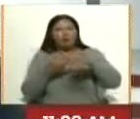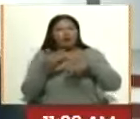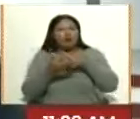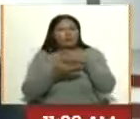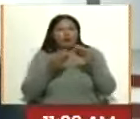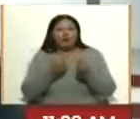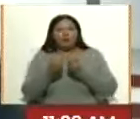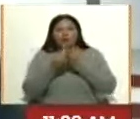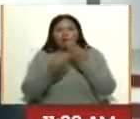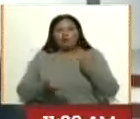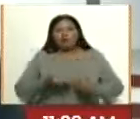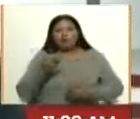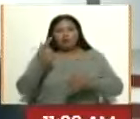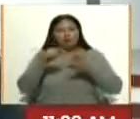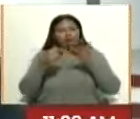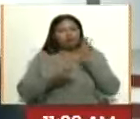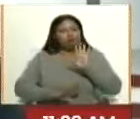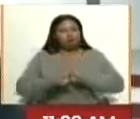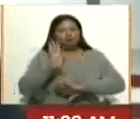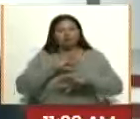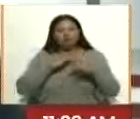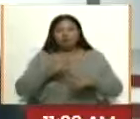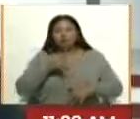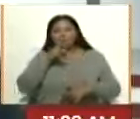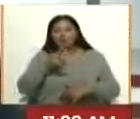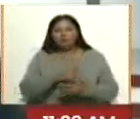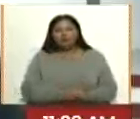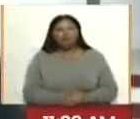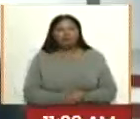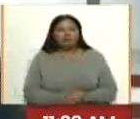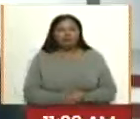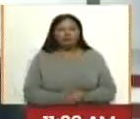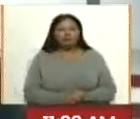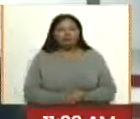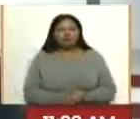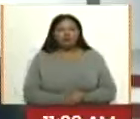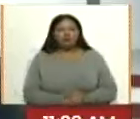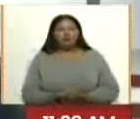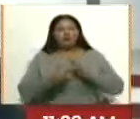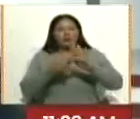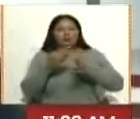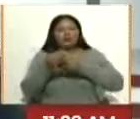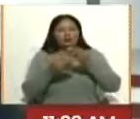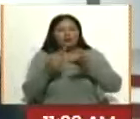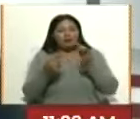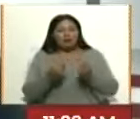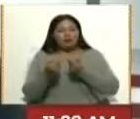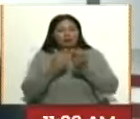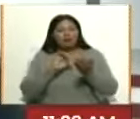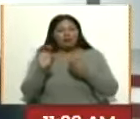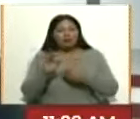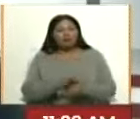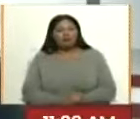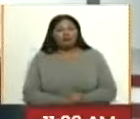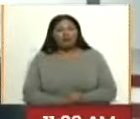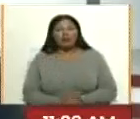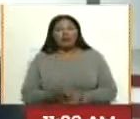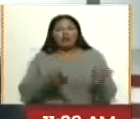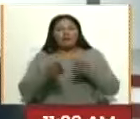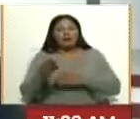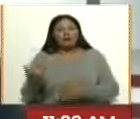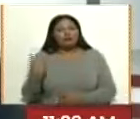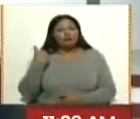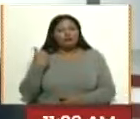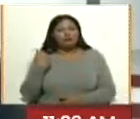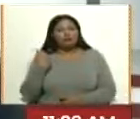importante, tiene unos índices inflacionarios que marcan el quehacer económico de ese país, pero además sufre, digamos, también una